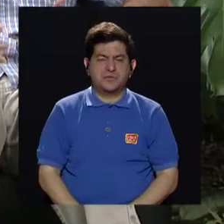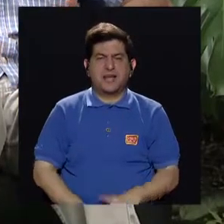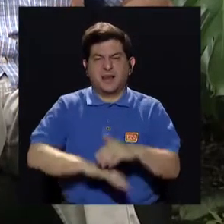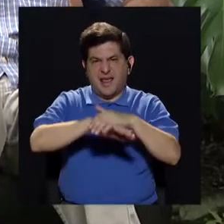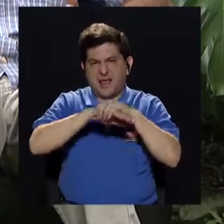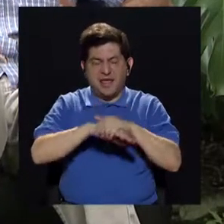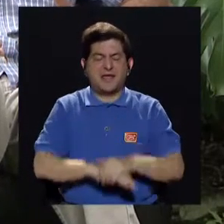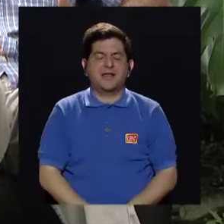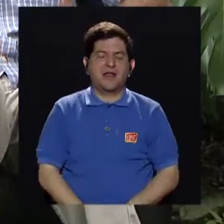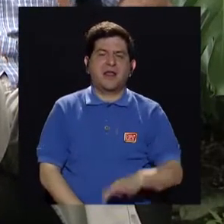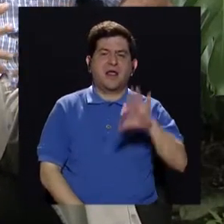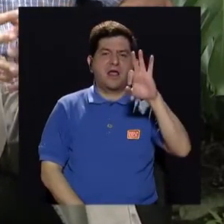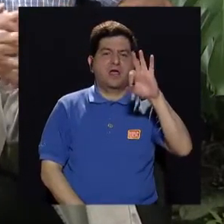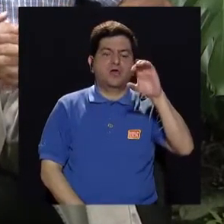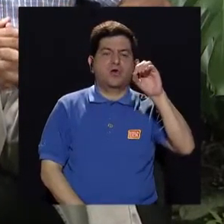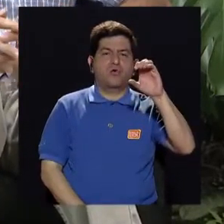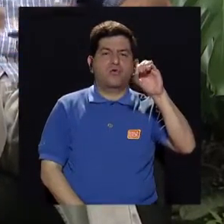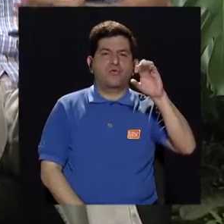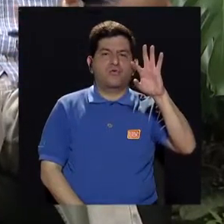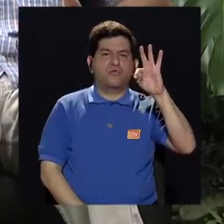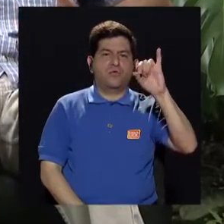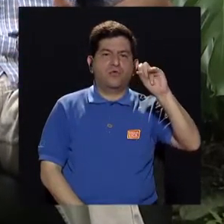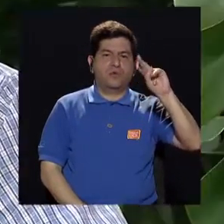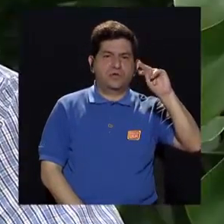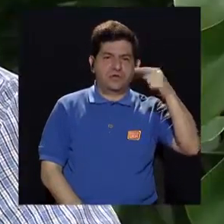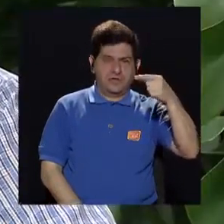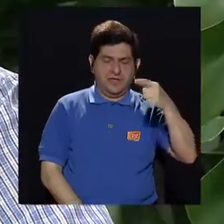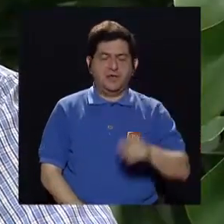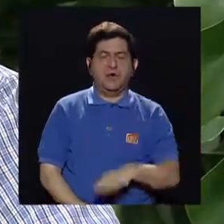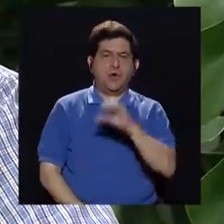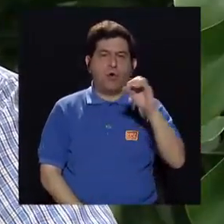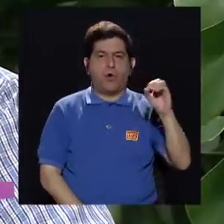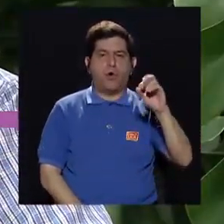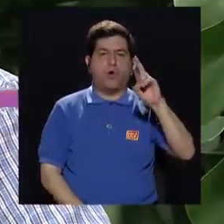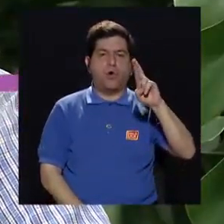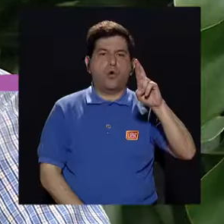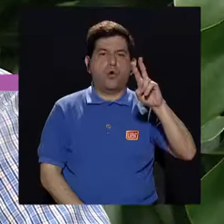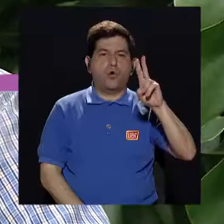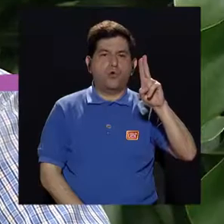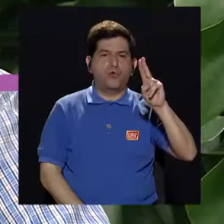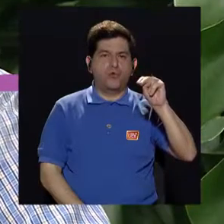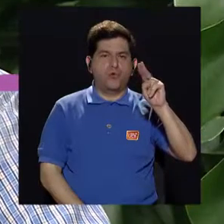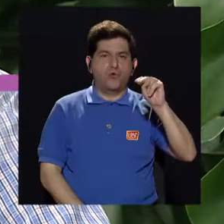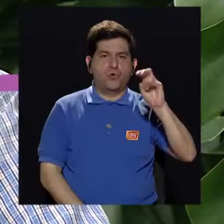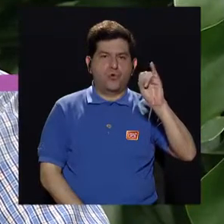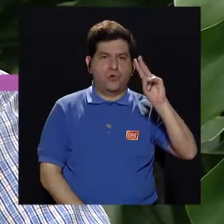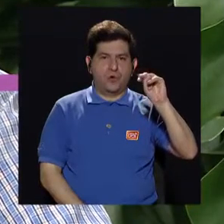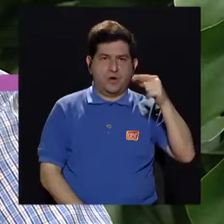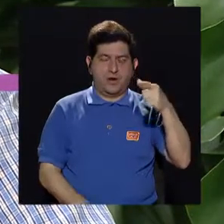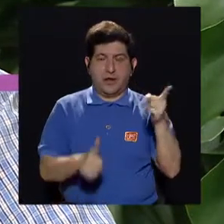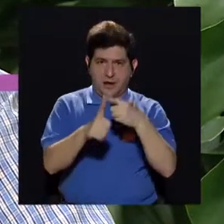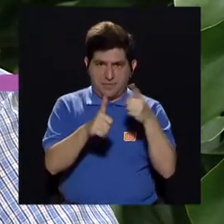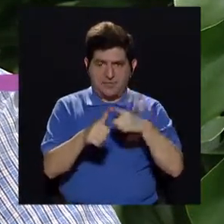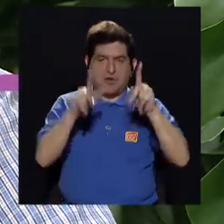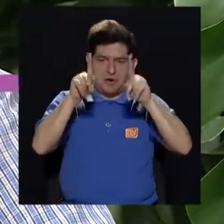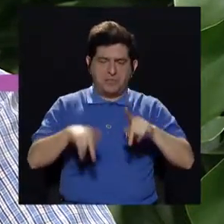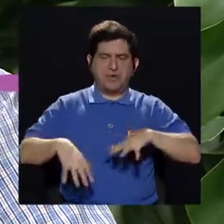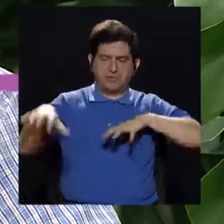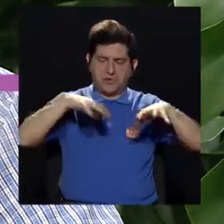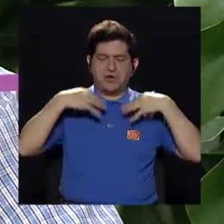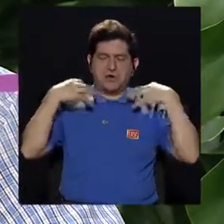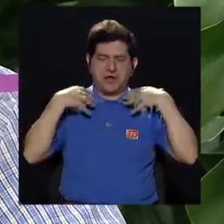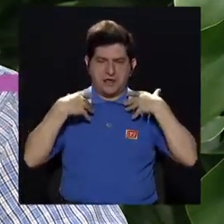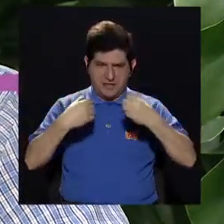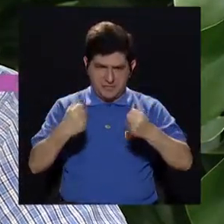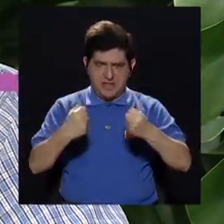llaman, un término muy inglés, el footing, ¿verdad? Están los running, ¿sí? ¿Verdad? Que son distintos. El footing es aquella persona que, digamos, hace actividad física por salud, y